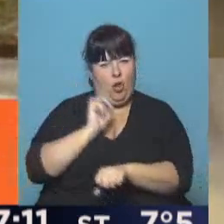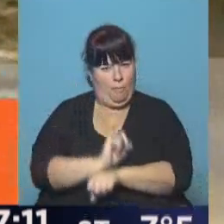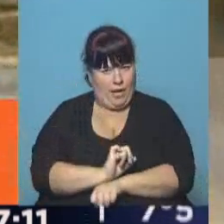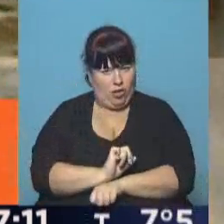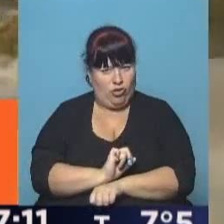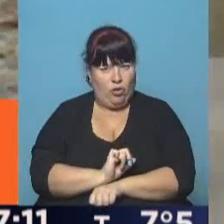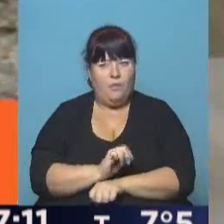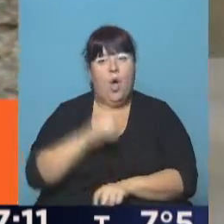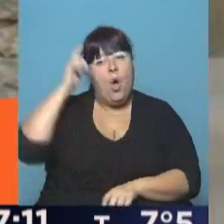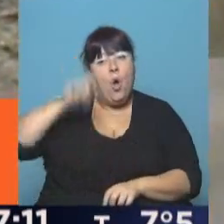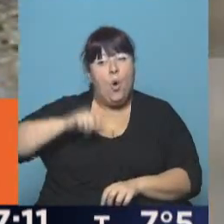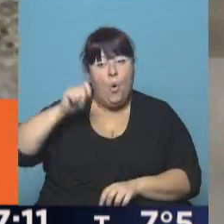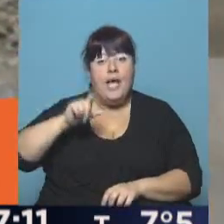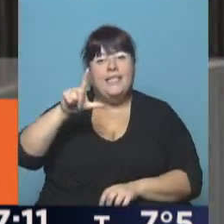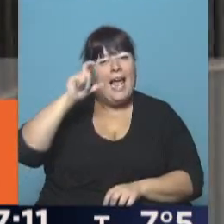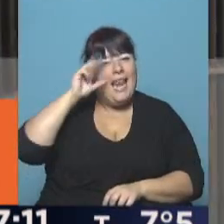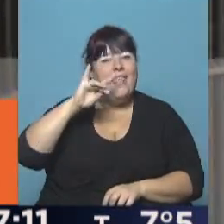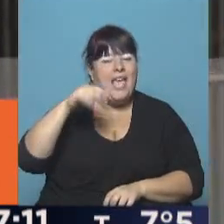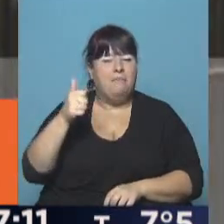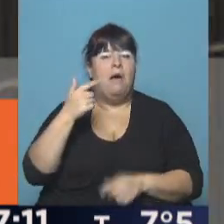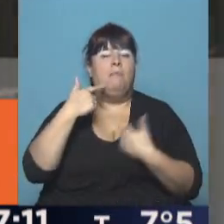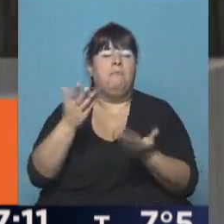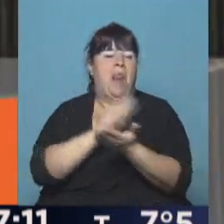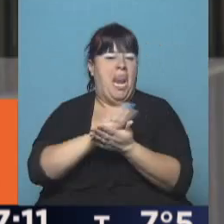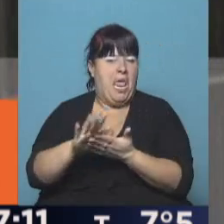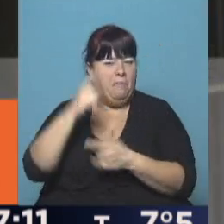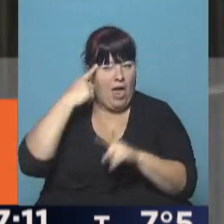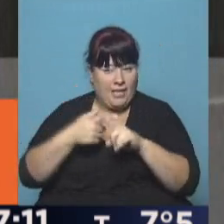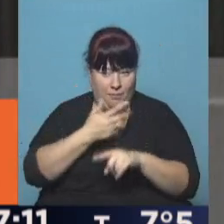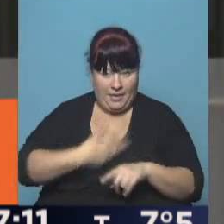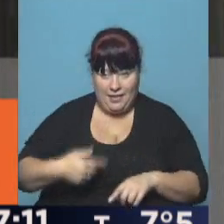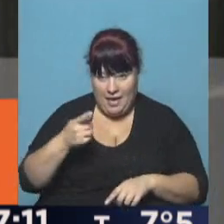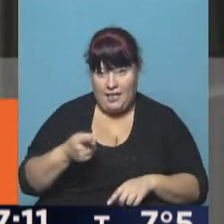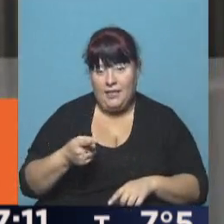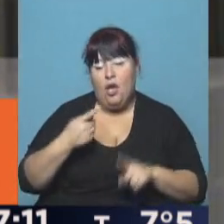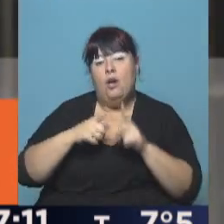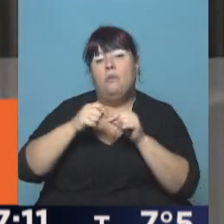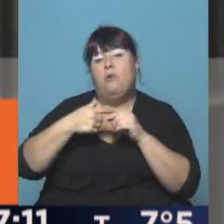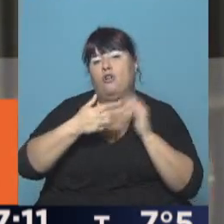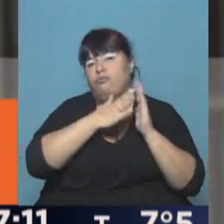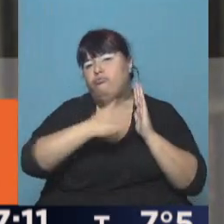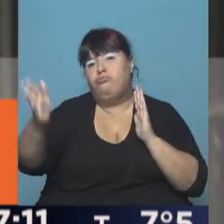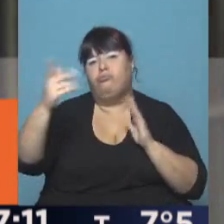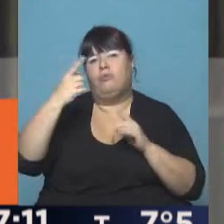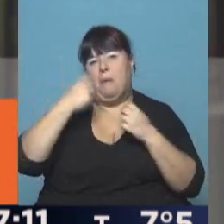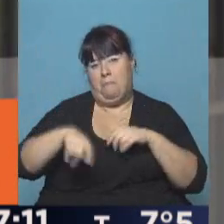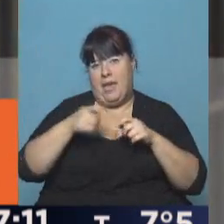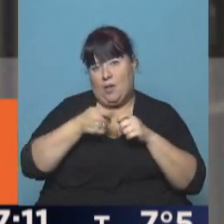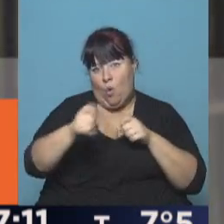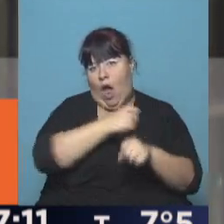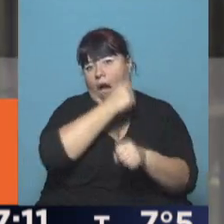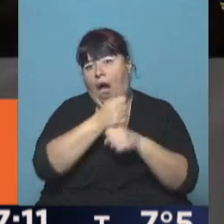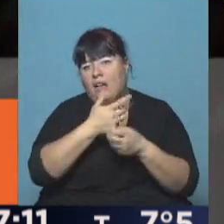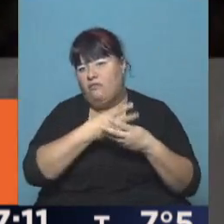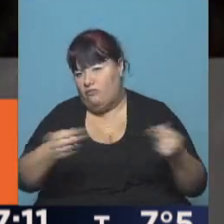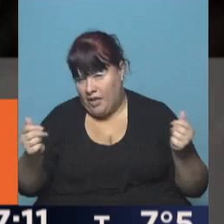la jueza ángela ledesma votó por el sobreseimiento del exmandatario por el plazo transcurrido desde el inicio de la causa